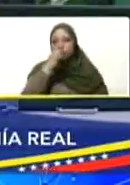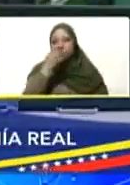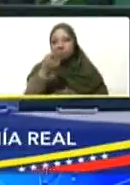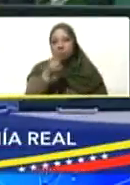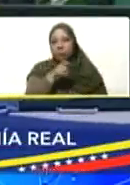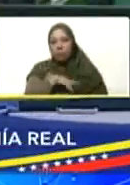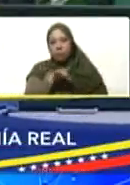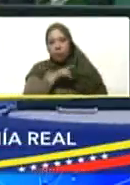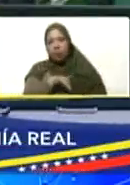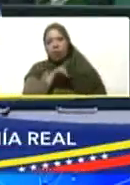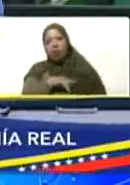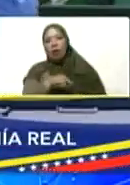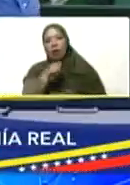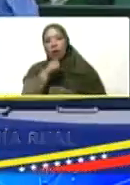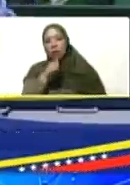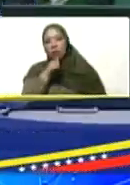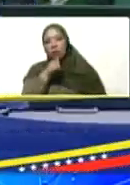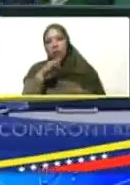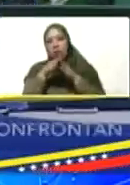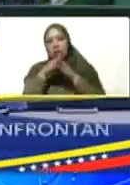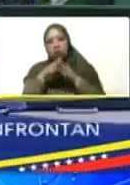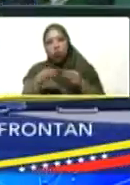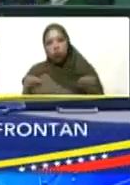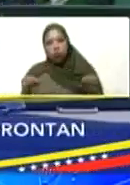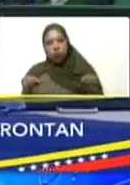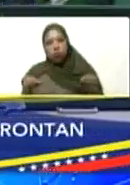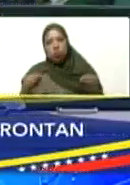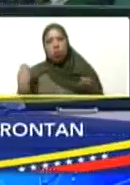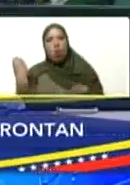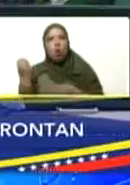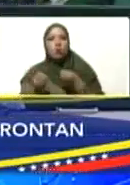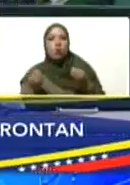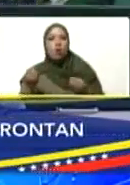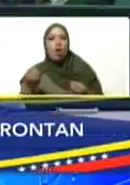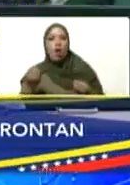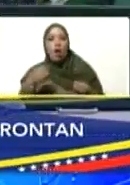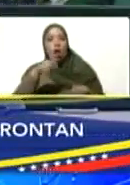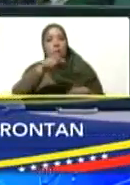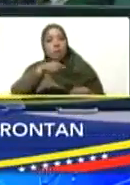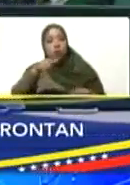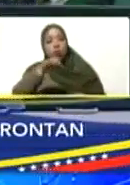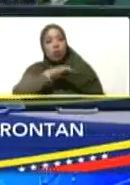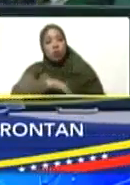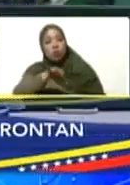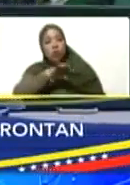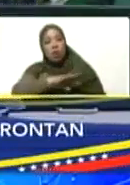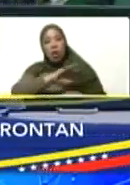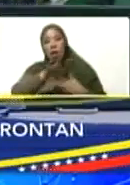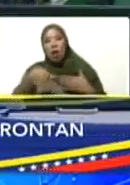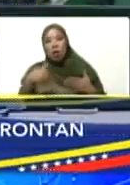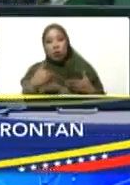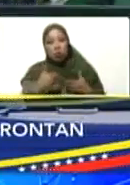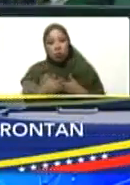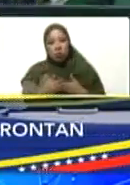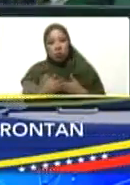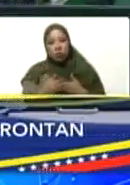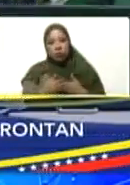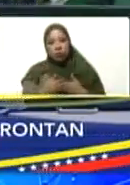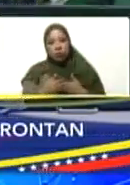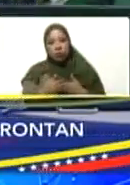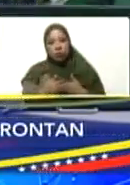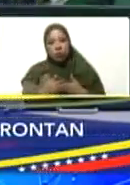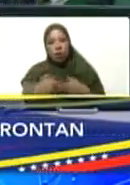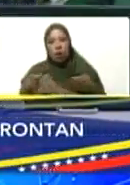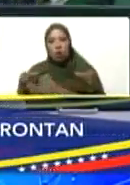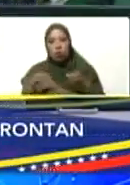sufrimos, bastante que lo sufrimos todos, toda la sociedad. Porque las sanciones imperialistas y la